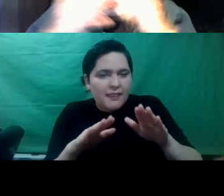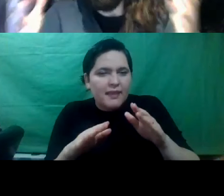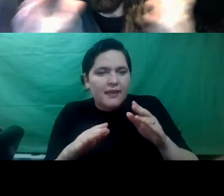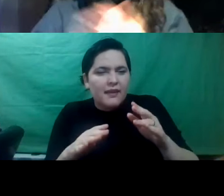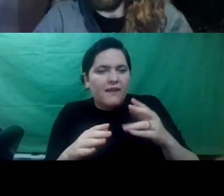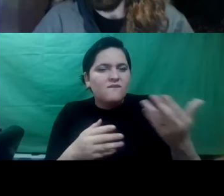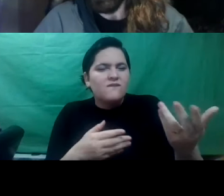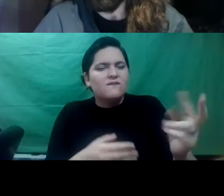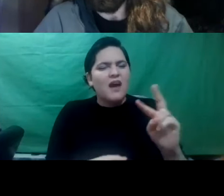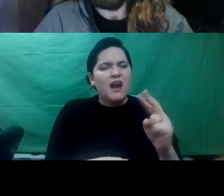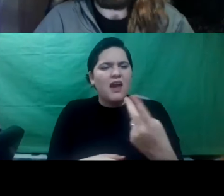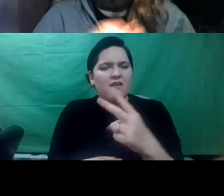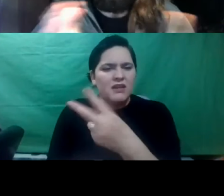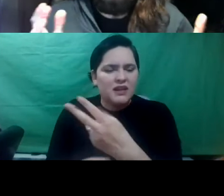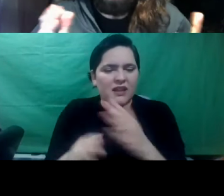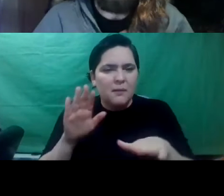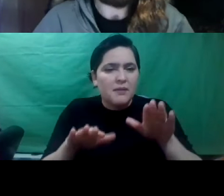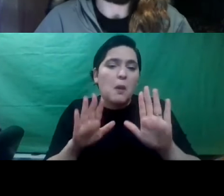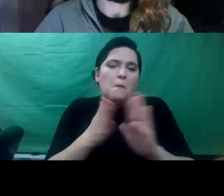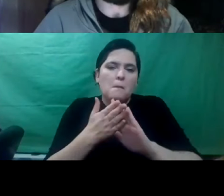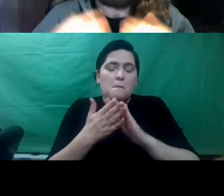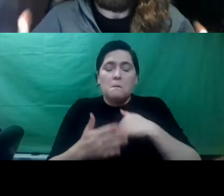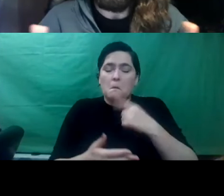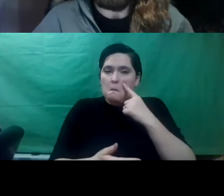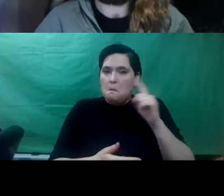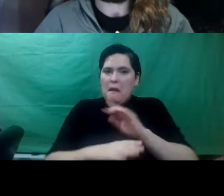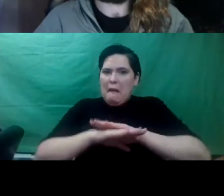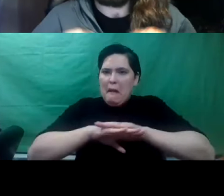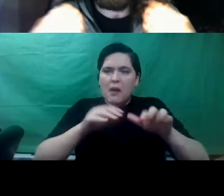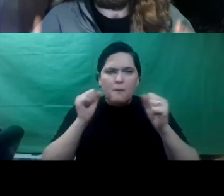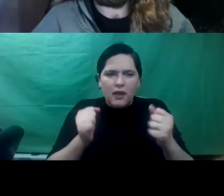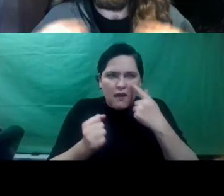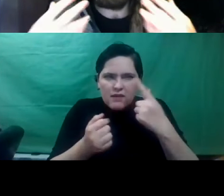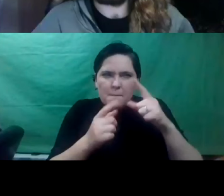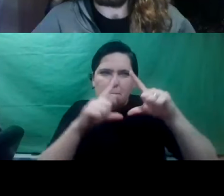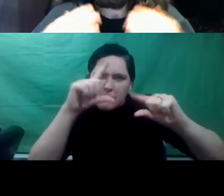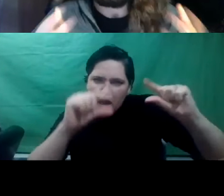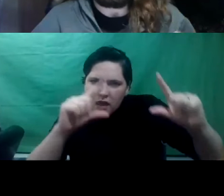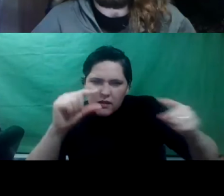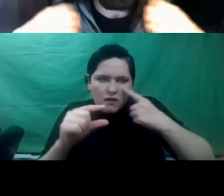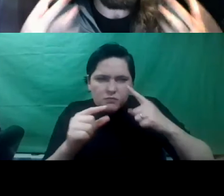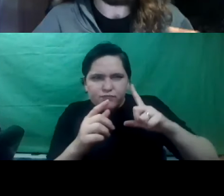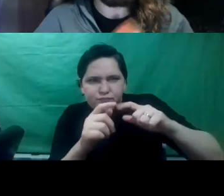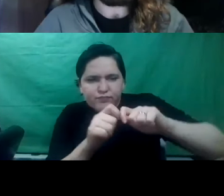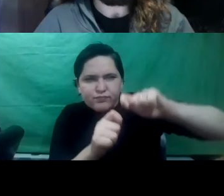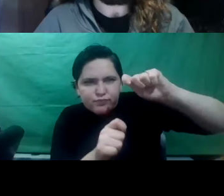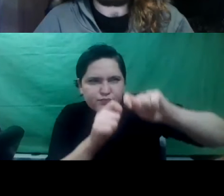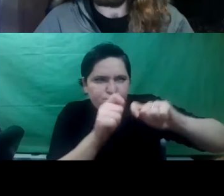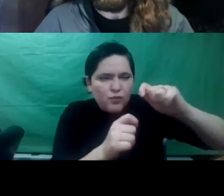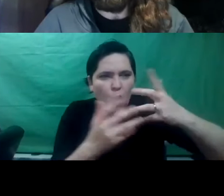decir, tenemos una variable que no sabemos nada sobre ella porque no hemos medido nada y vamos a medirla. Entonces, a medida que vamos haciendo mediciones,